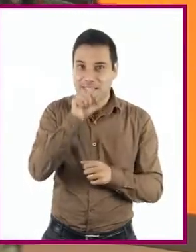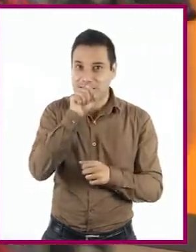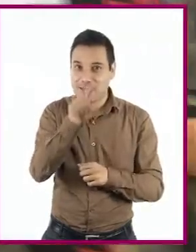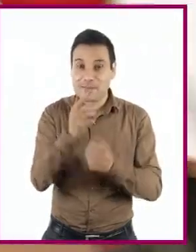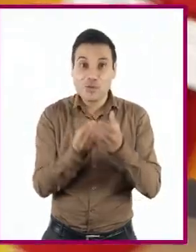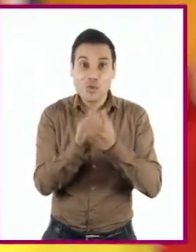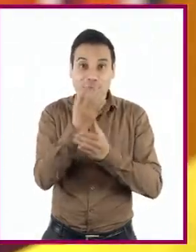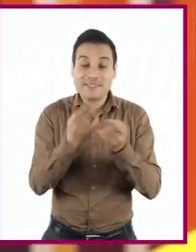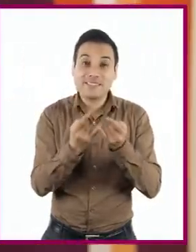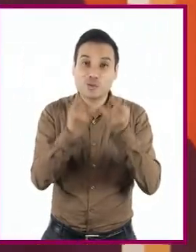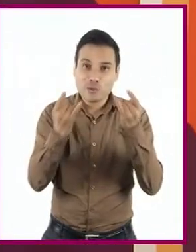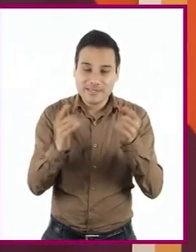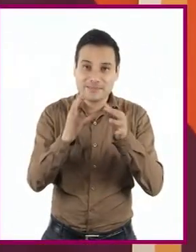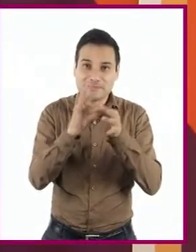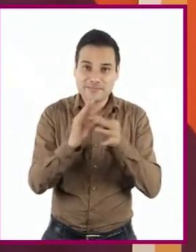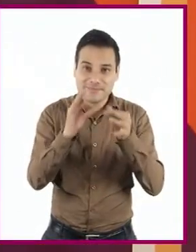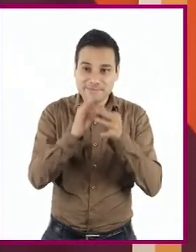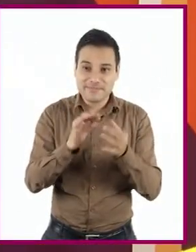nuevas historias.